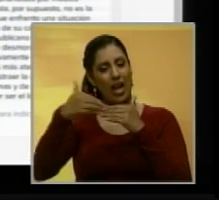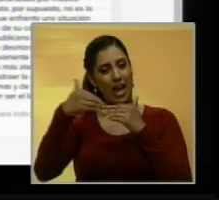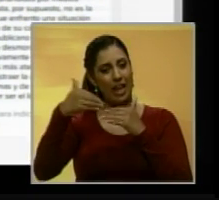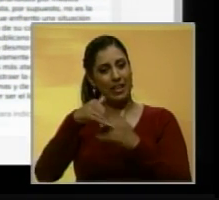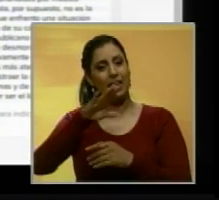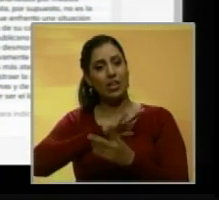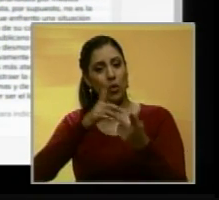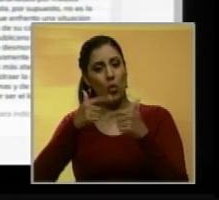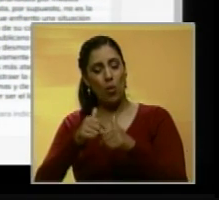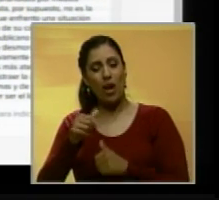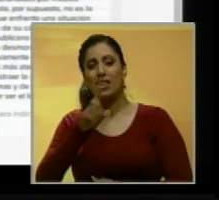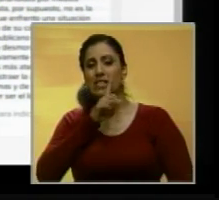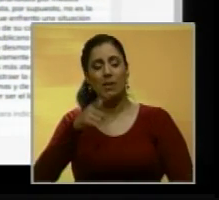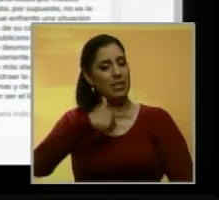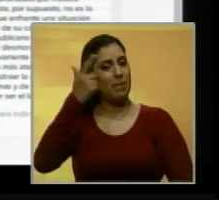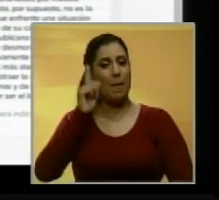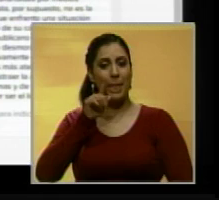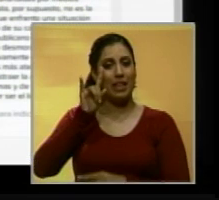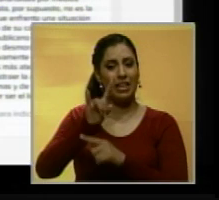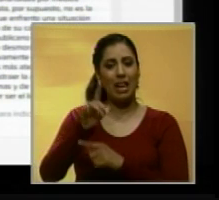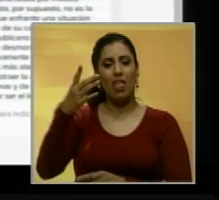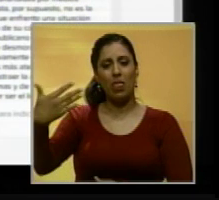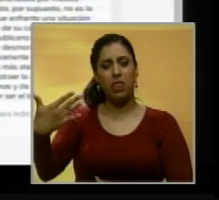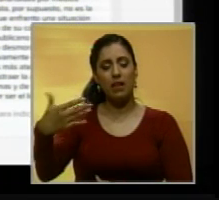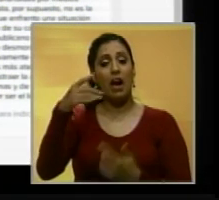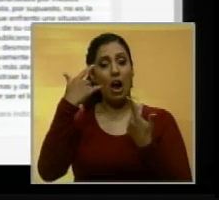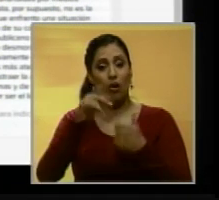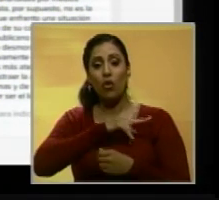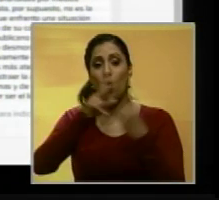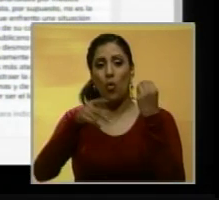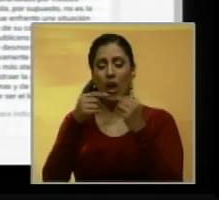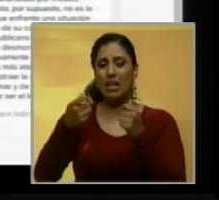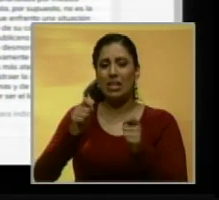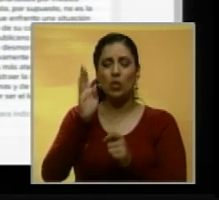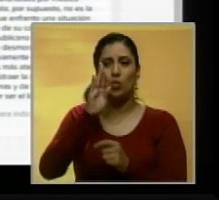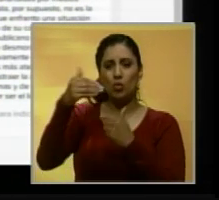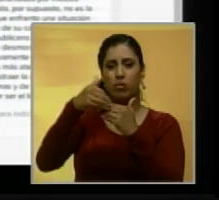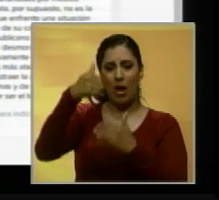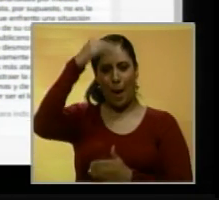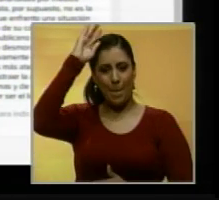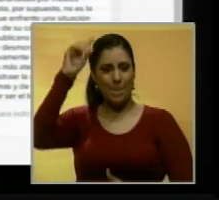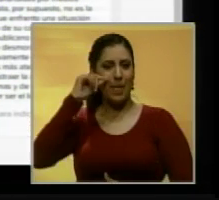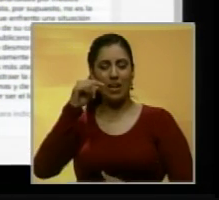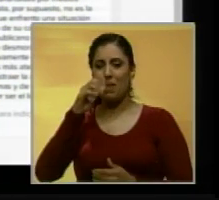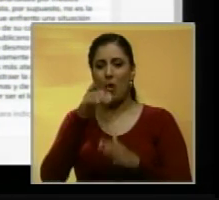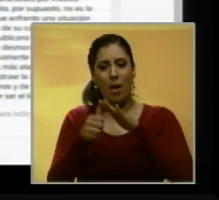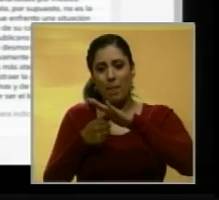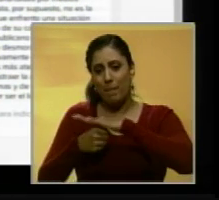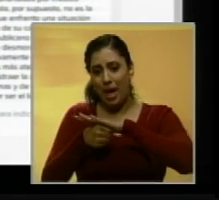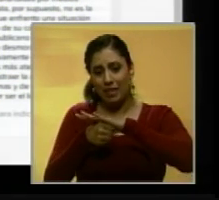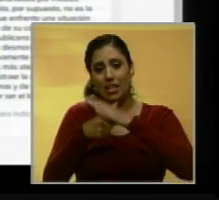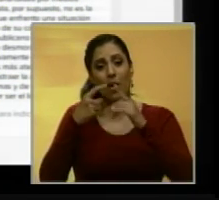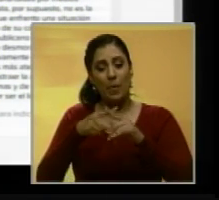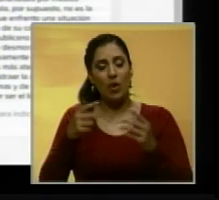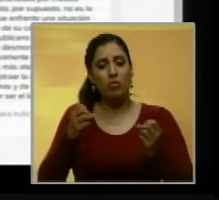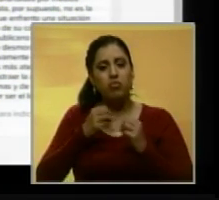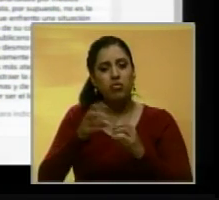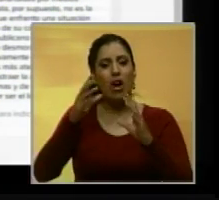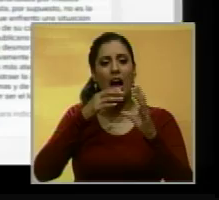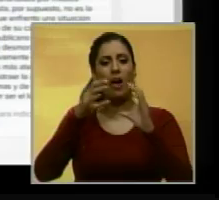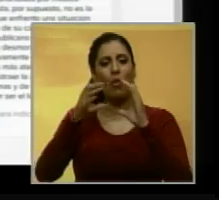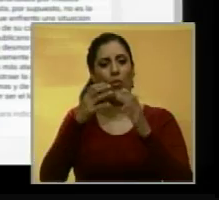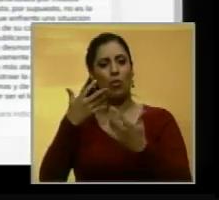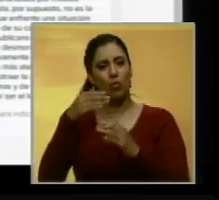que han surgido son calumnias y mentiras baratas, generadas con malas intenciones, que no tienen fundamento y que han sido difundidas por